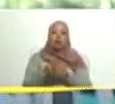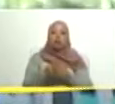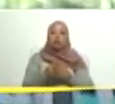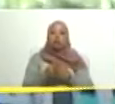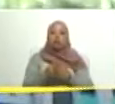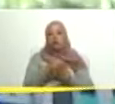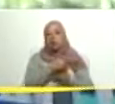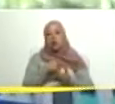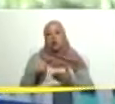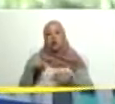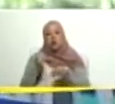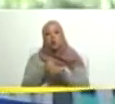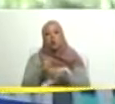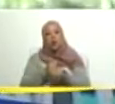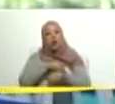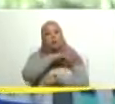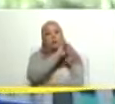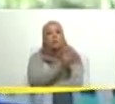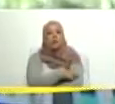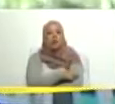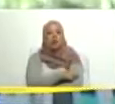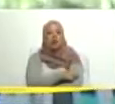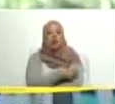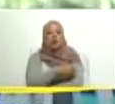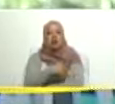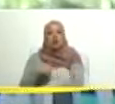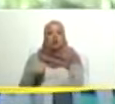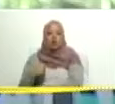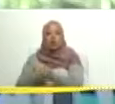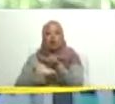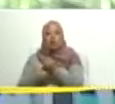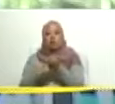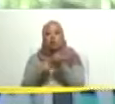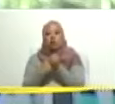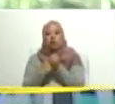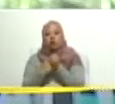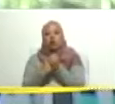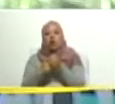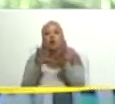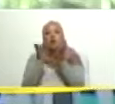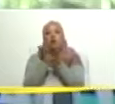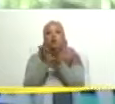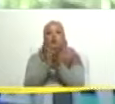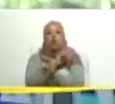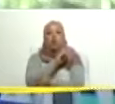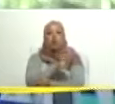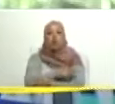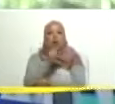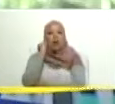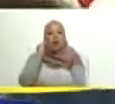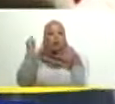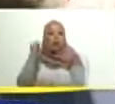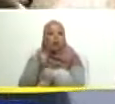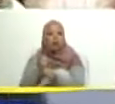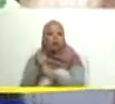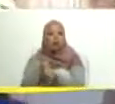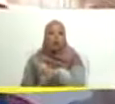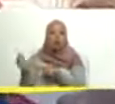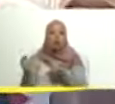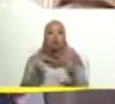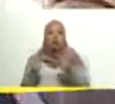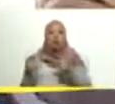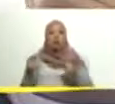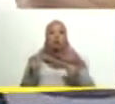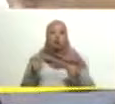que quieren empoderarse, que quieren aportar su esfuerzo, sus ideas,